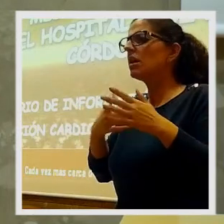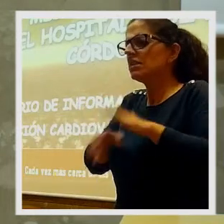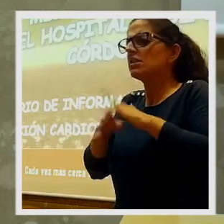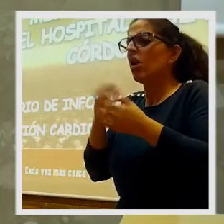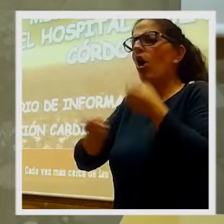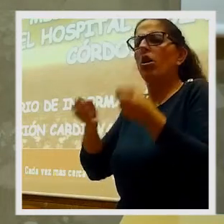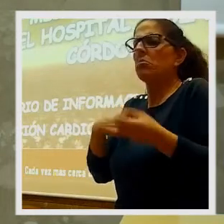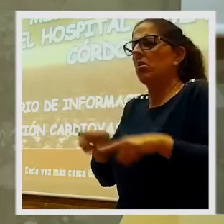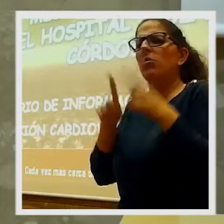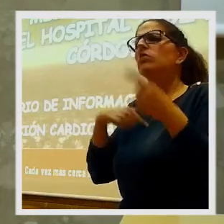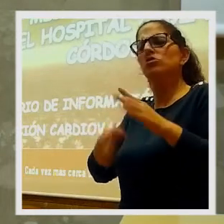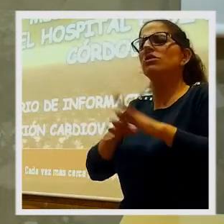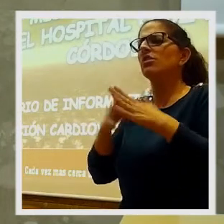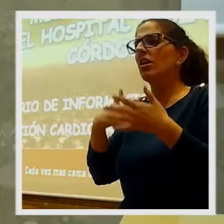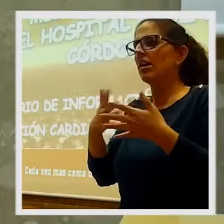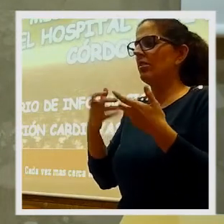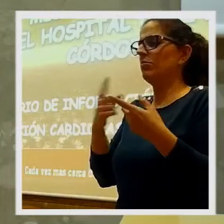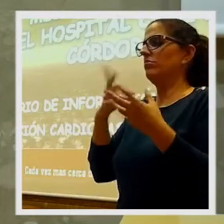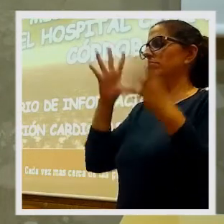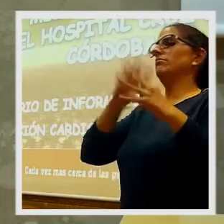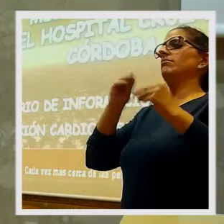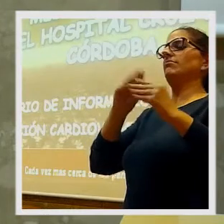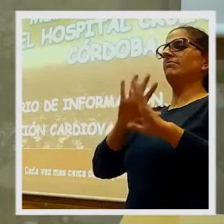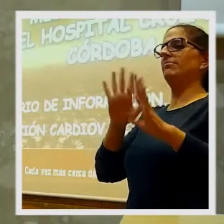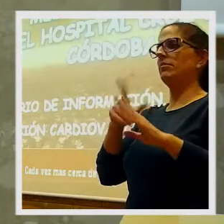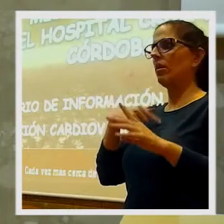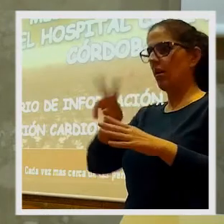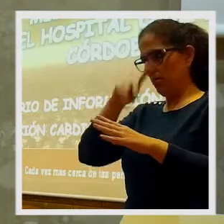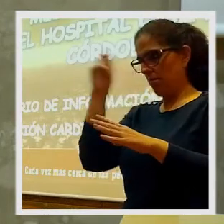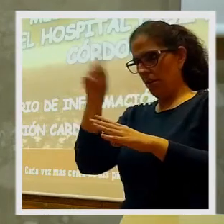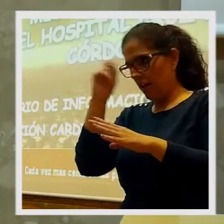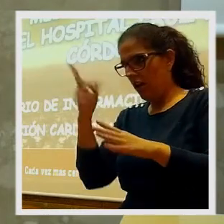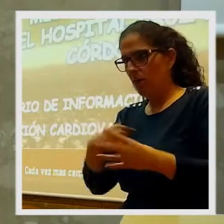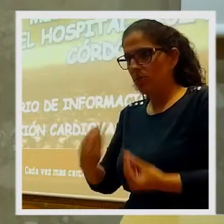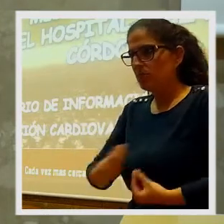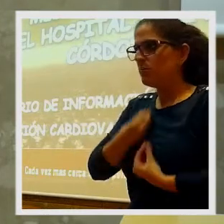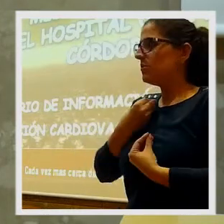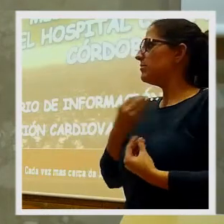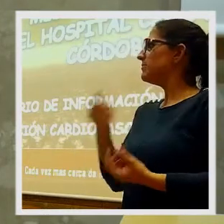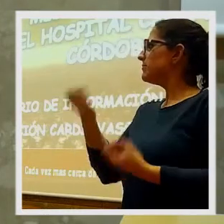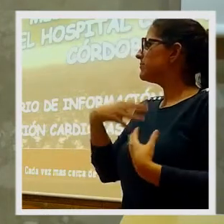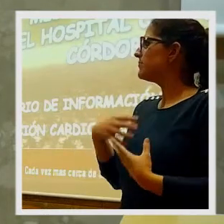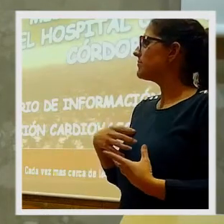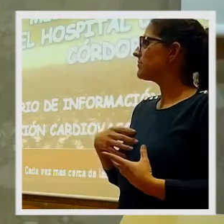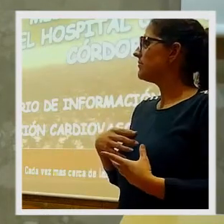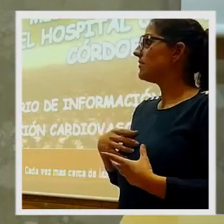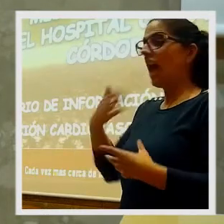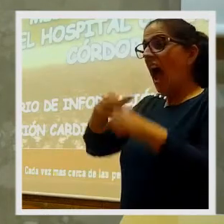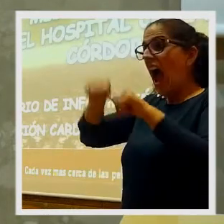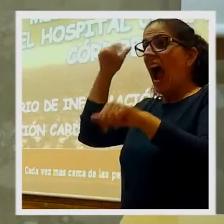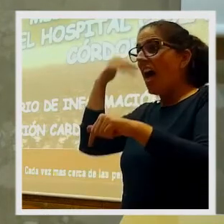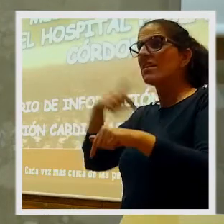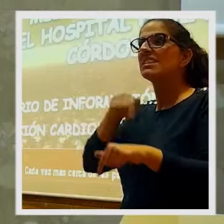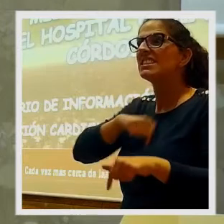corriendo. Aquello fue un shock en aquel momento. Me mareé, me asusté. Bueno, síntomas hasta ese